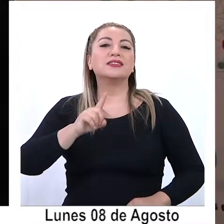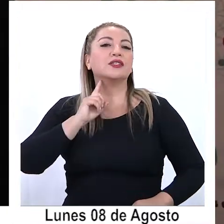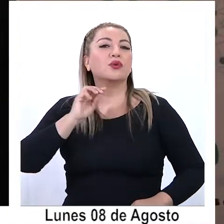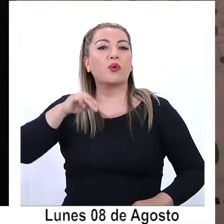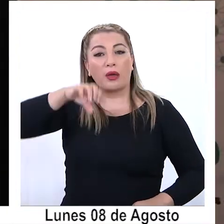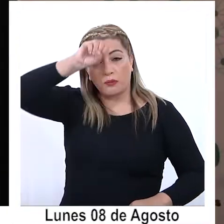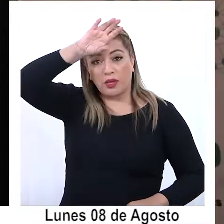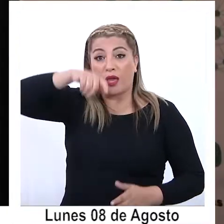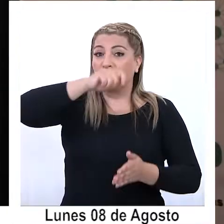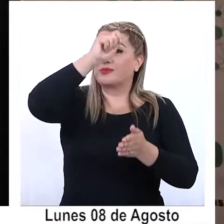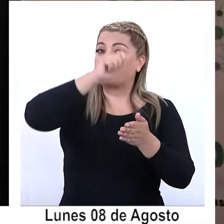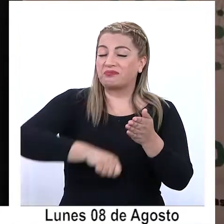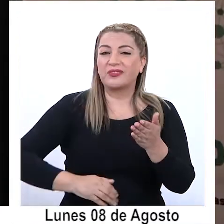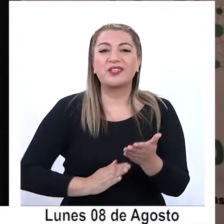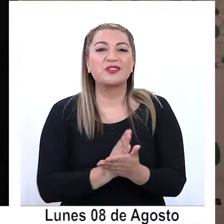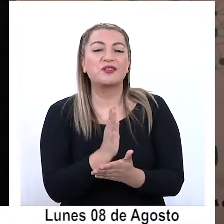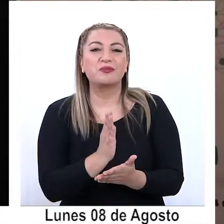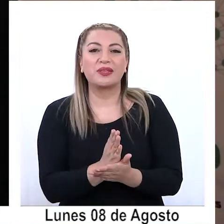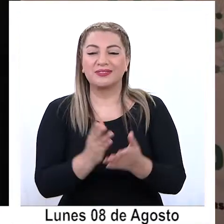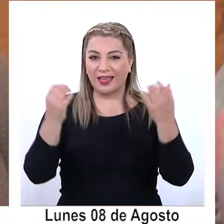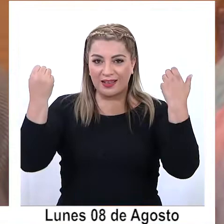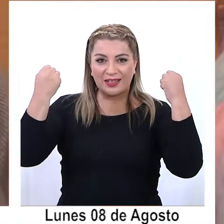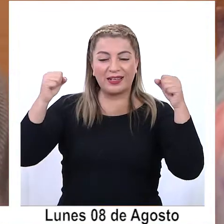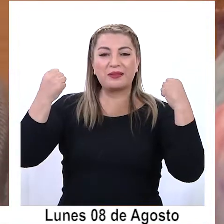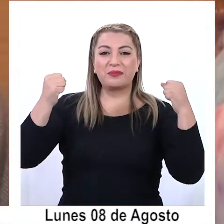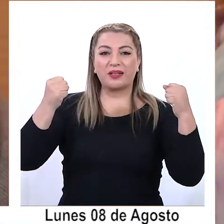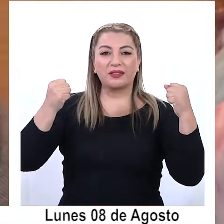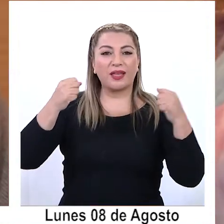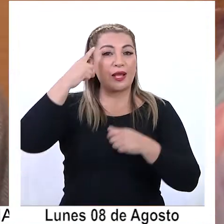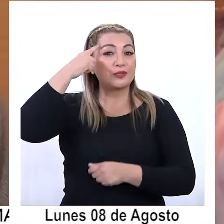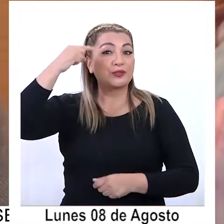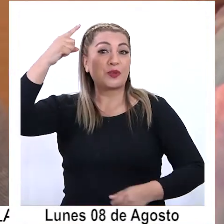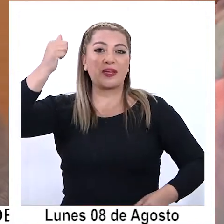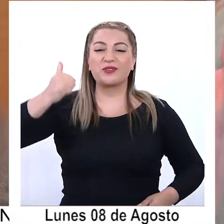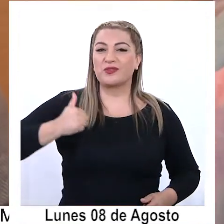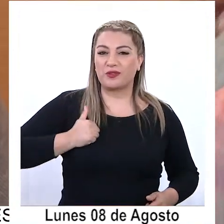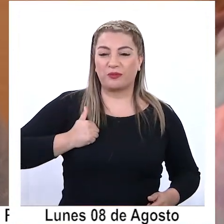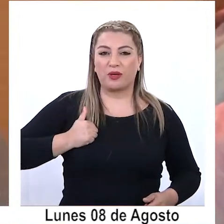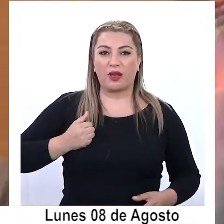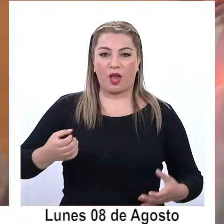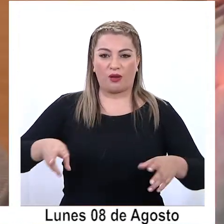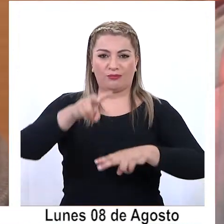con un contrato para iniciar la parte práctica y cumplir sus sueños